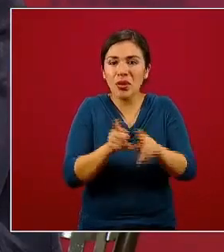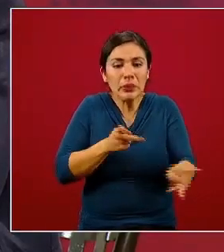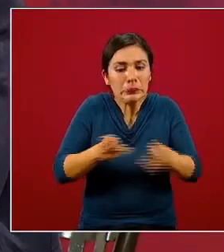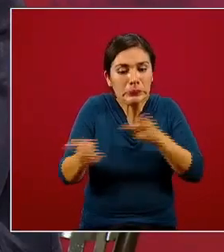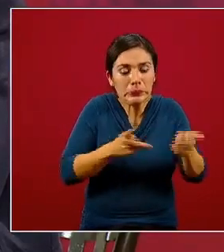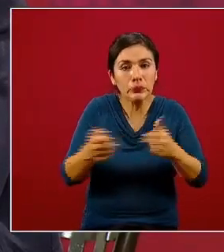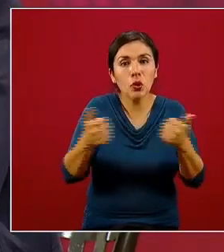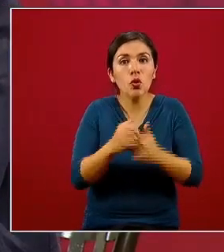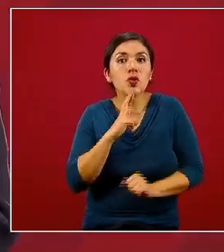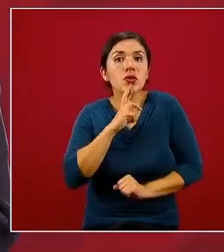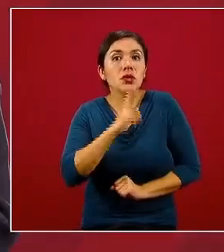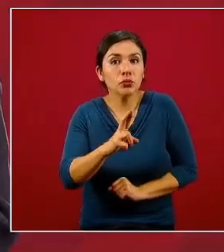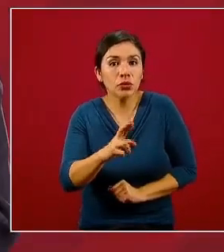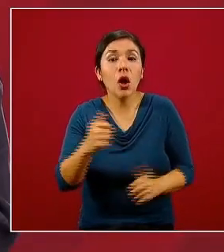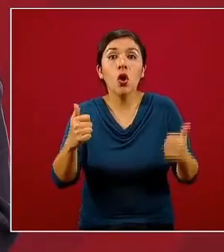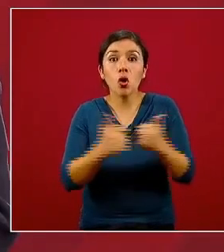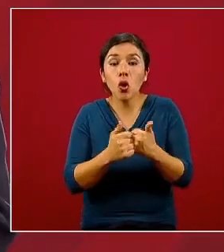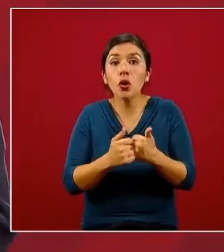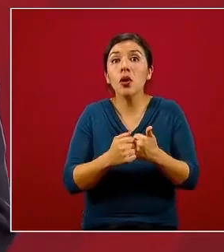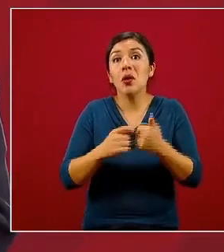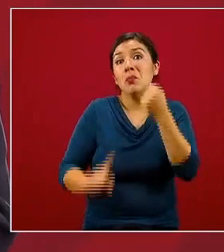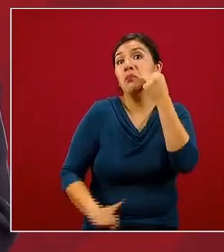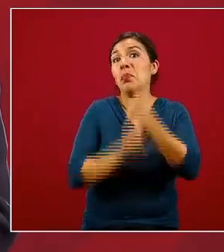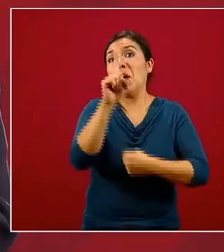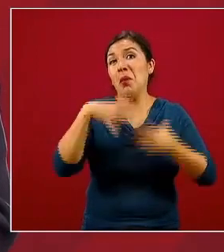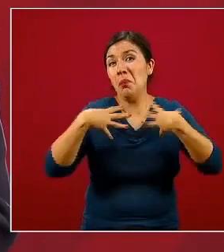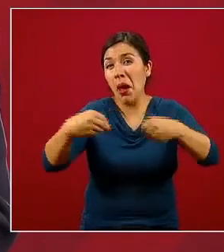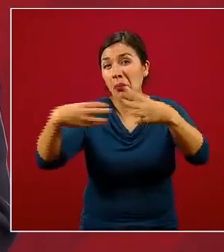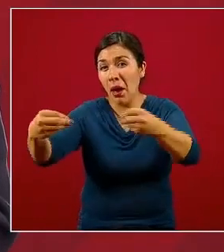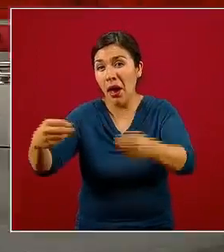y respuesta, no solamente ante pandemias de influenza, sino ante